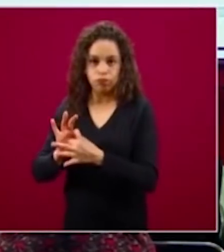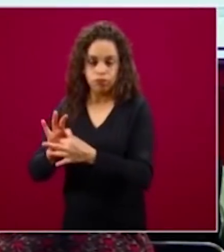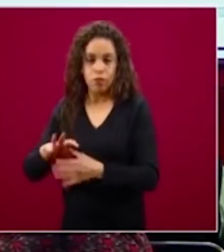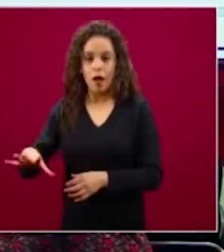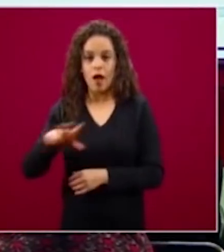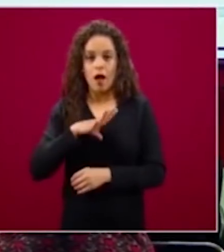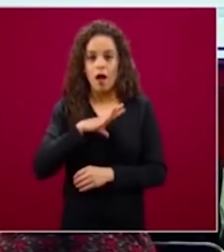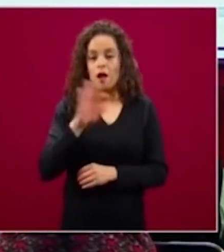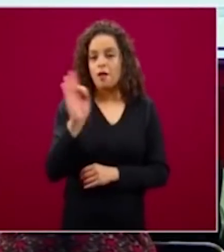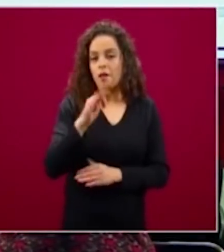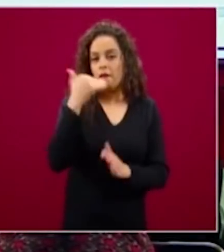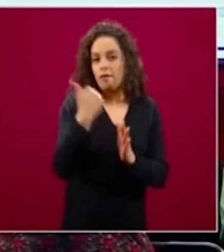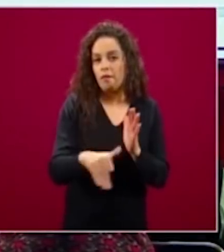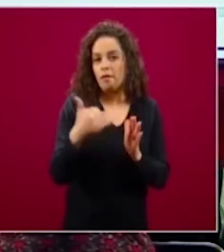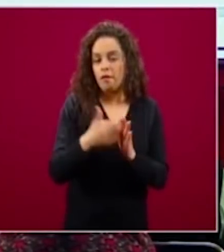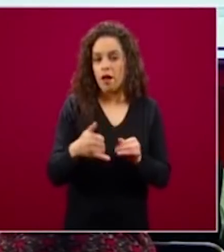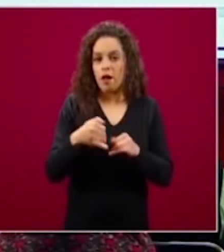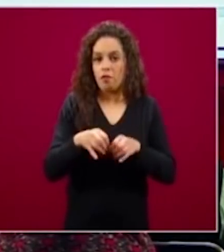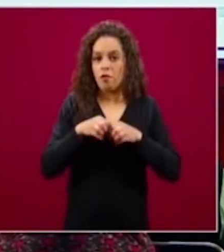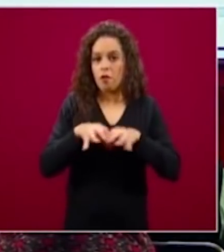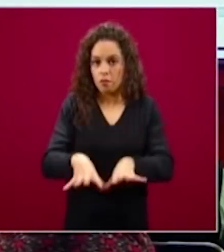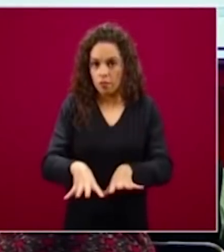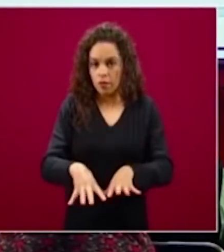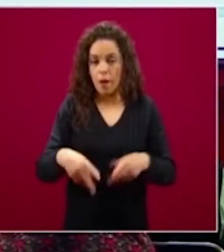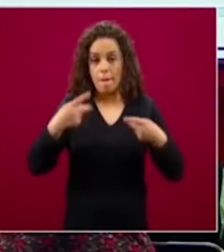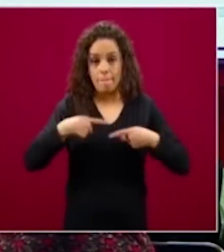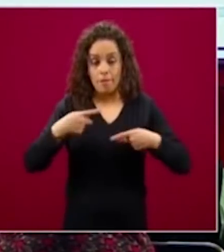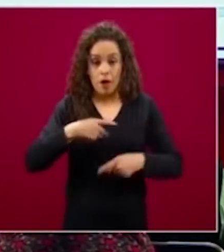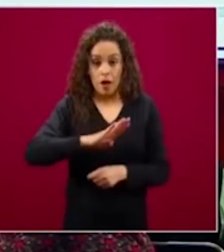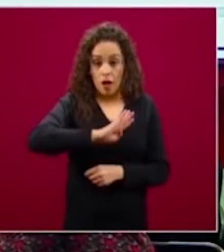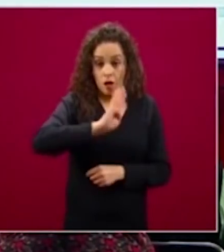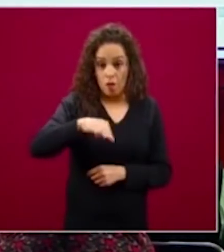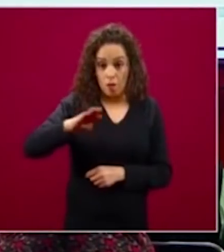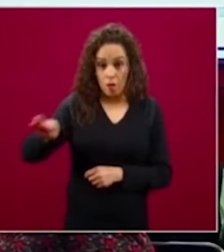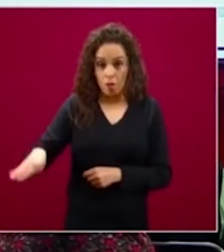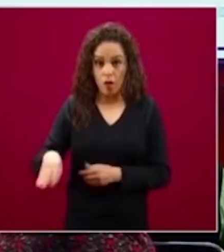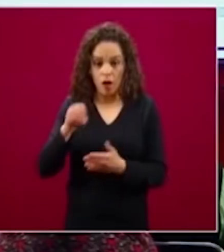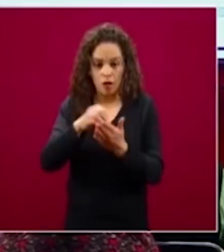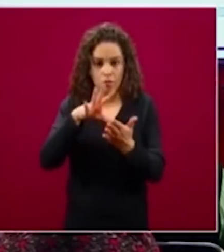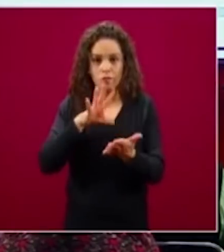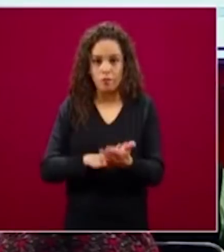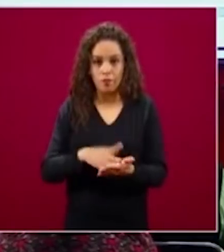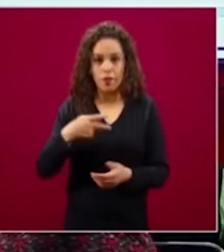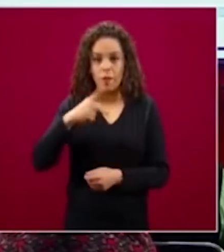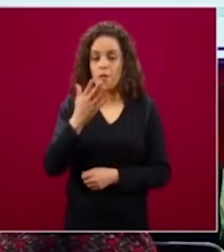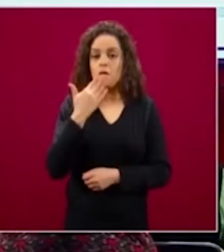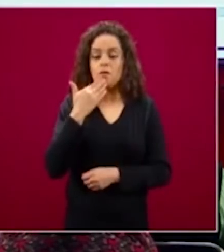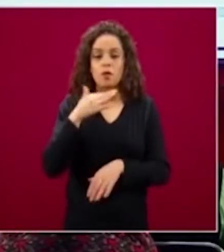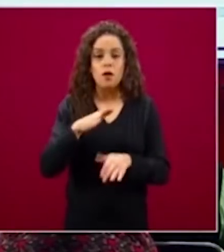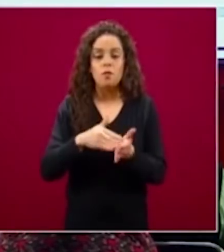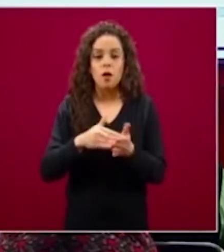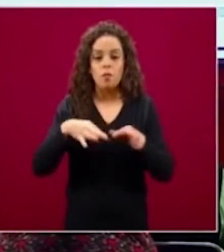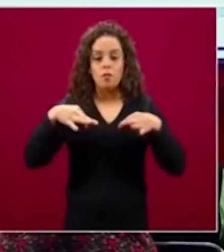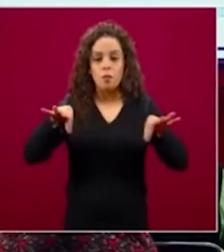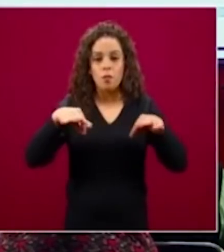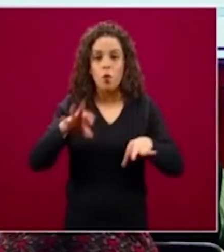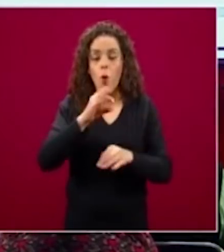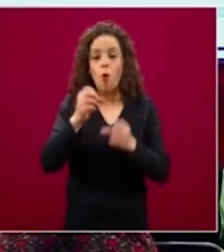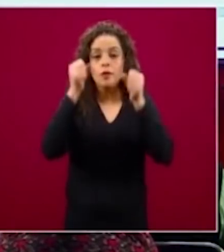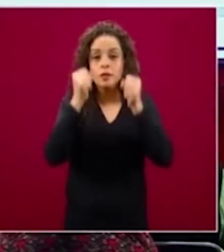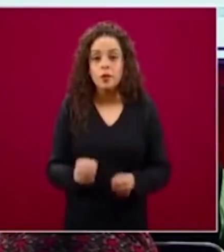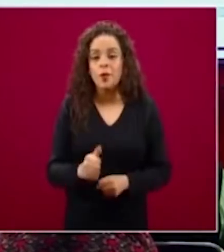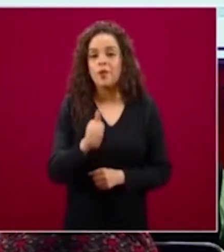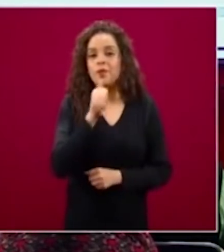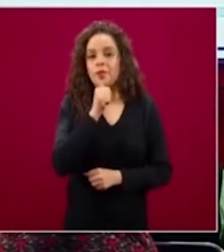algún faltante de información de las muertes que pudieron haber sido registradas, pero no están documentadas o no están confirmadas. Y eso es lo que